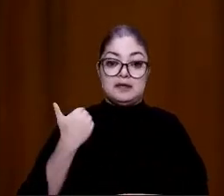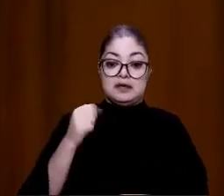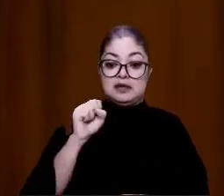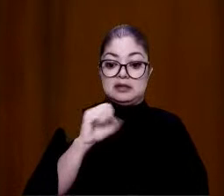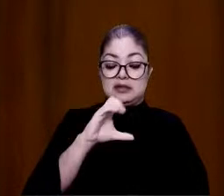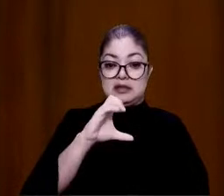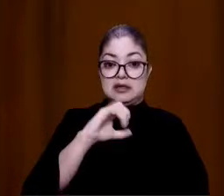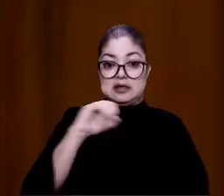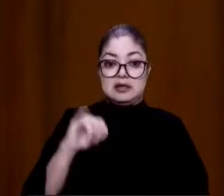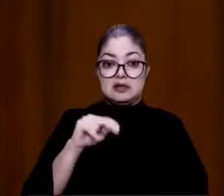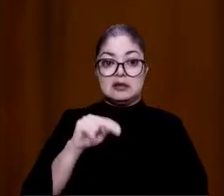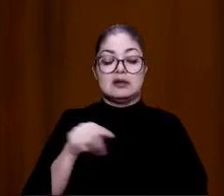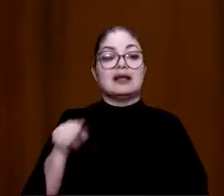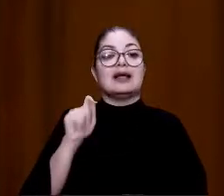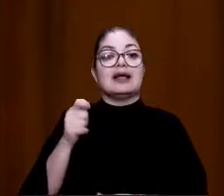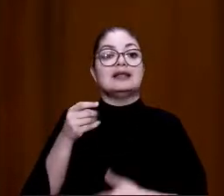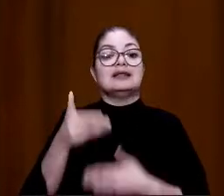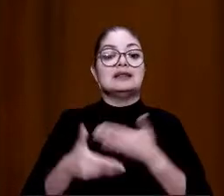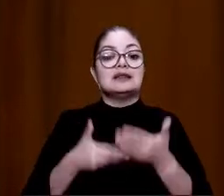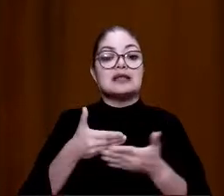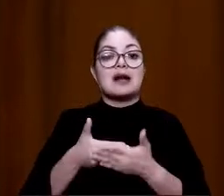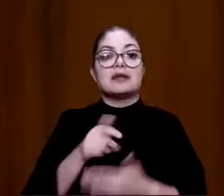determinó que es un servicio privado,